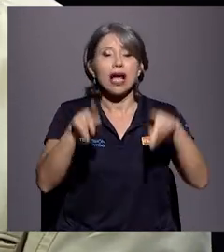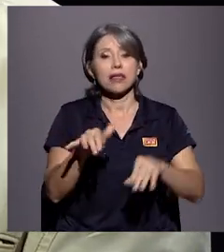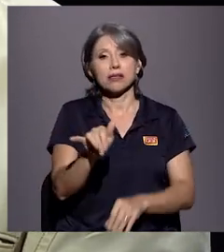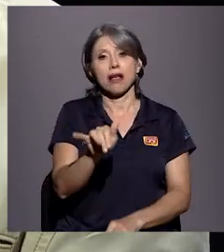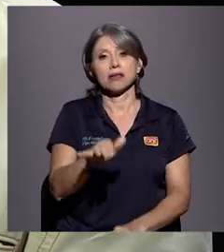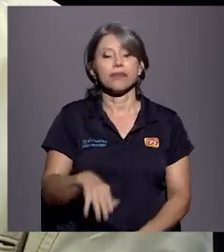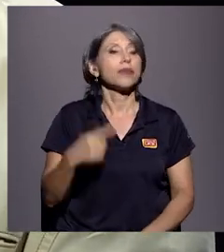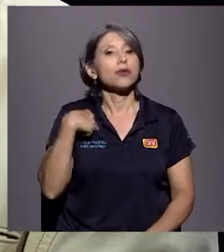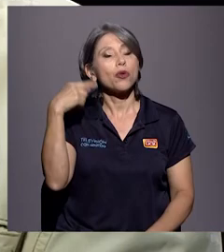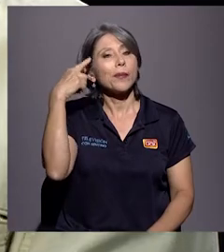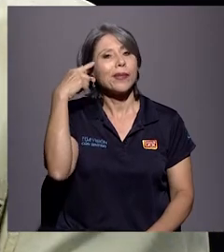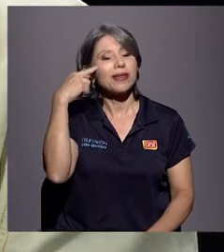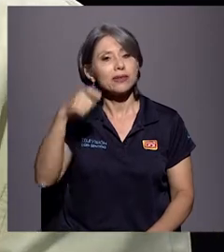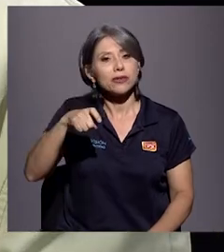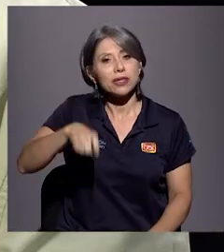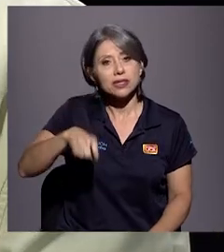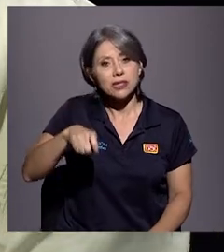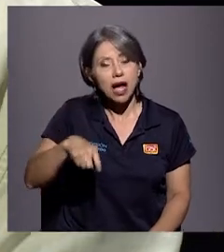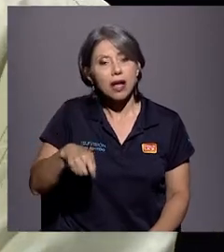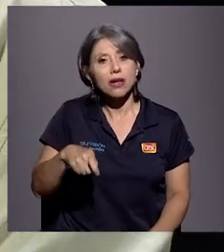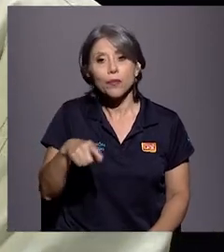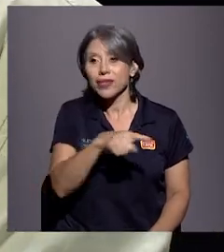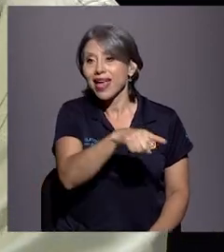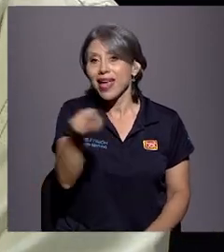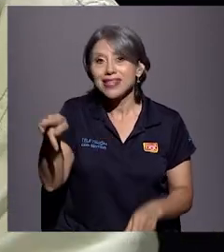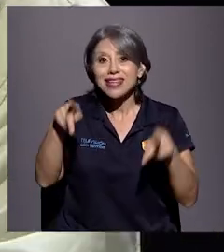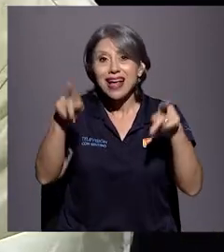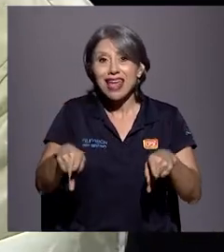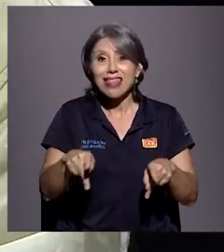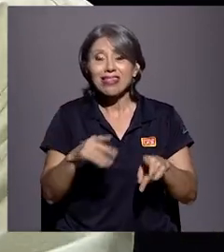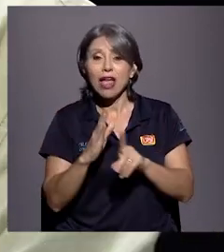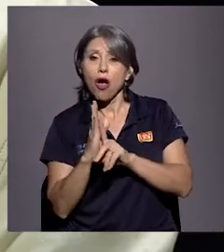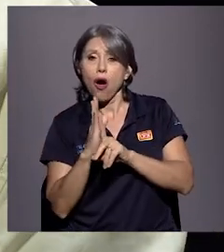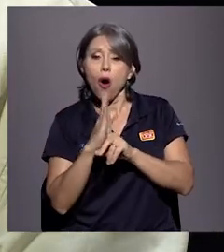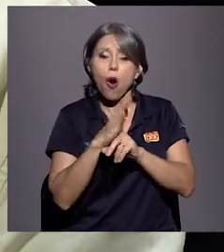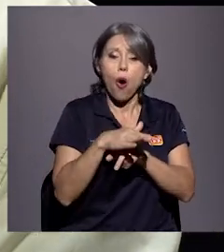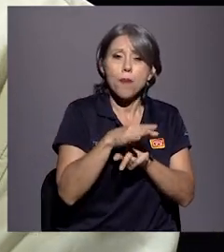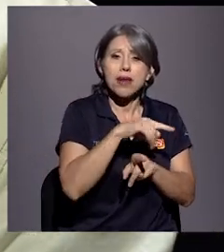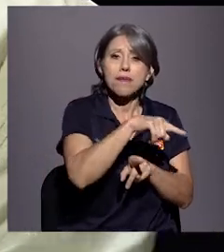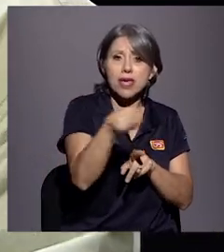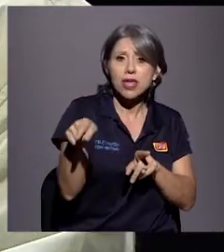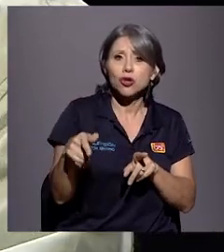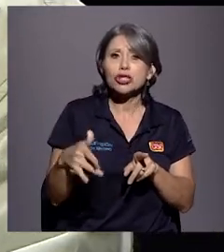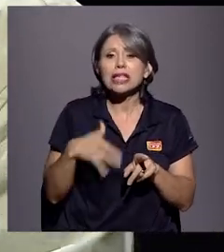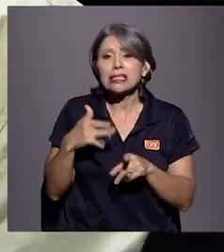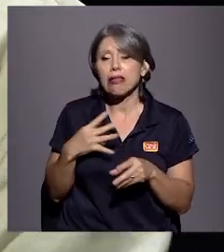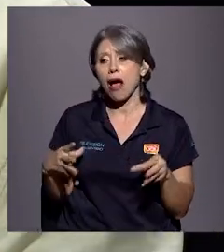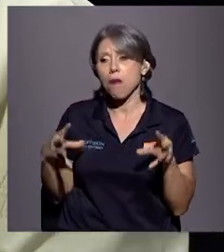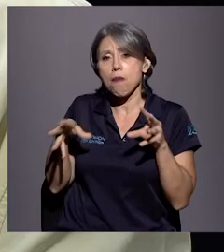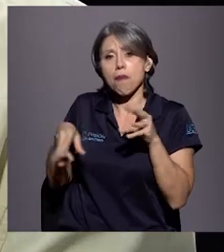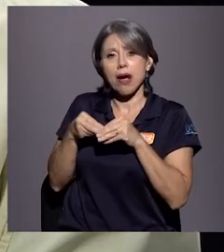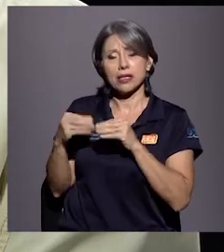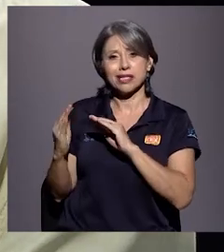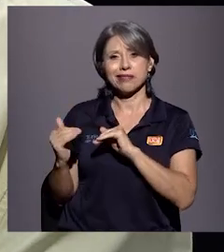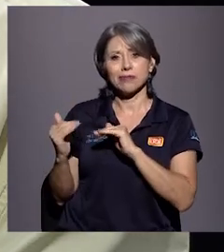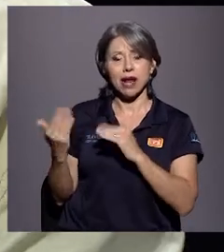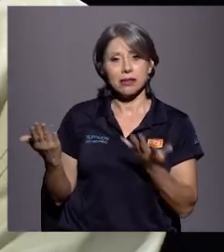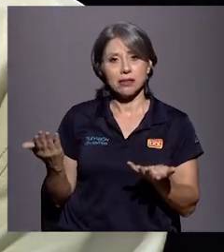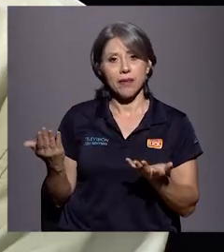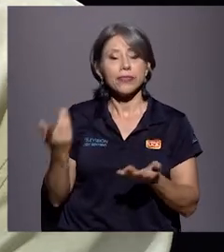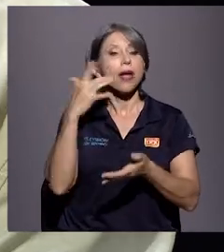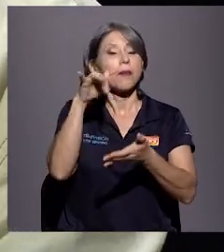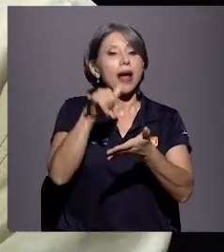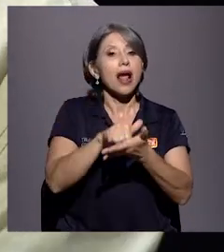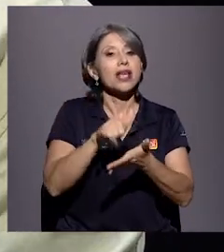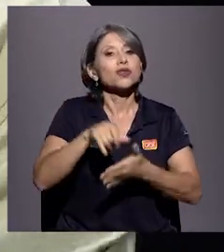así. Yo pienso que es necesario que esta gente, los oprimidos, por así decir, tenga un poquito más de esperanza. Para eso es